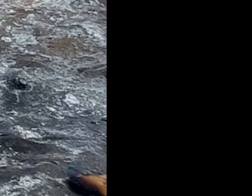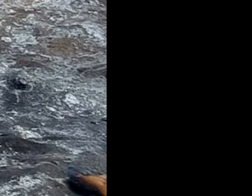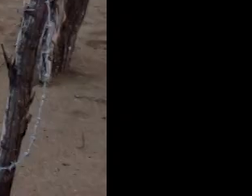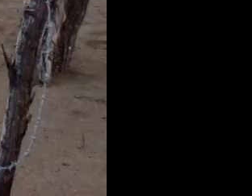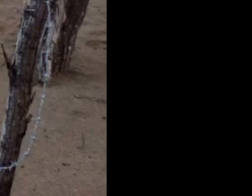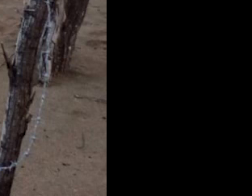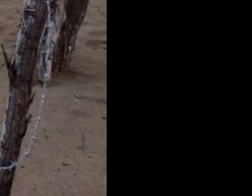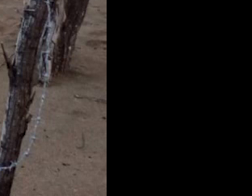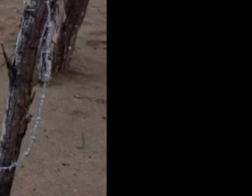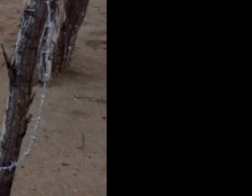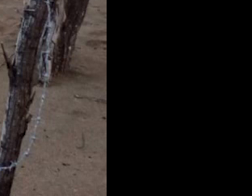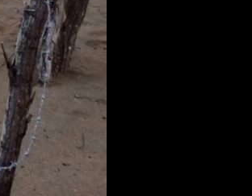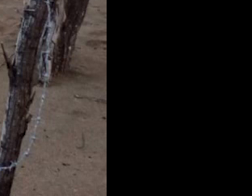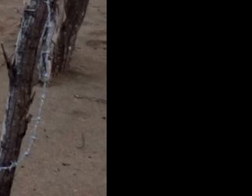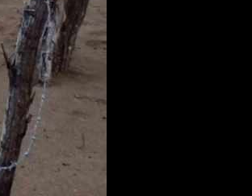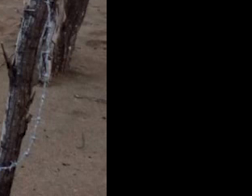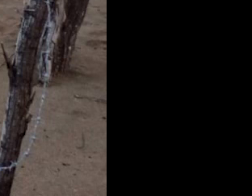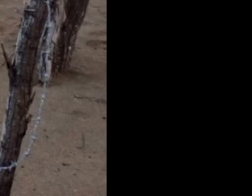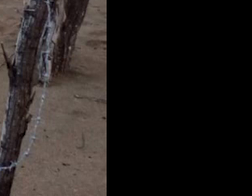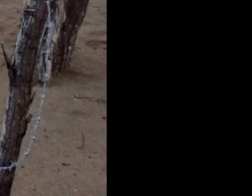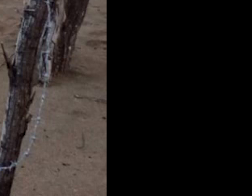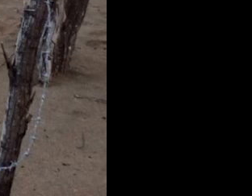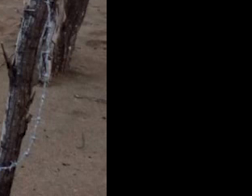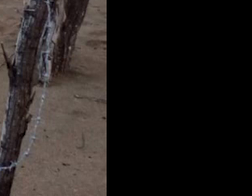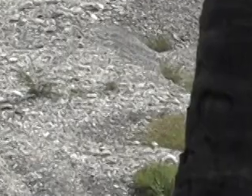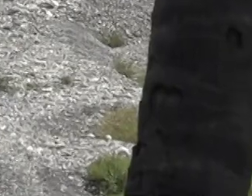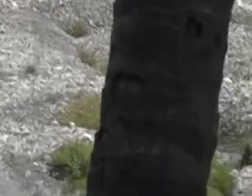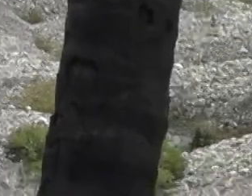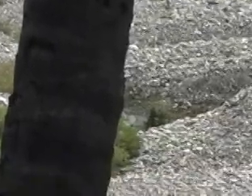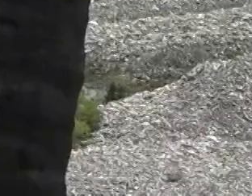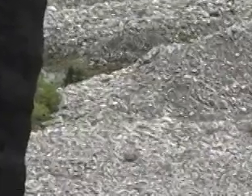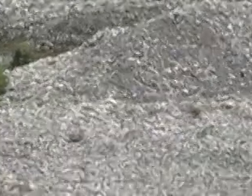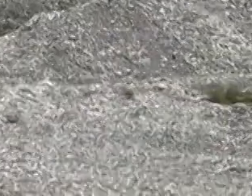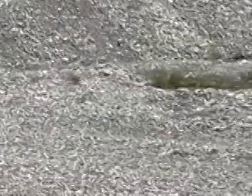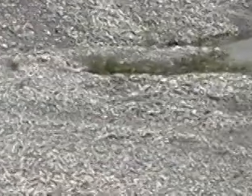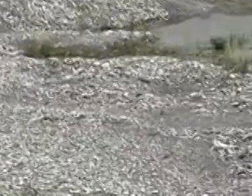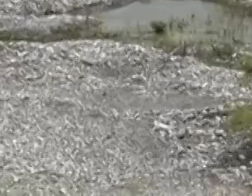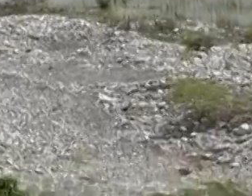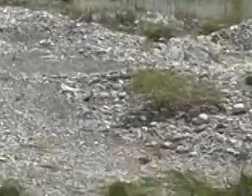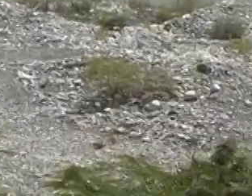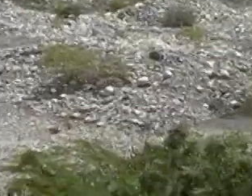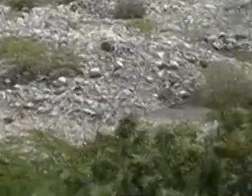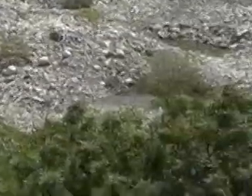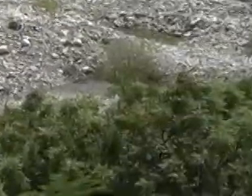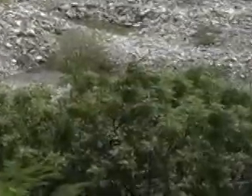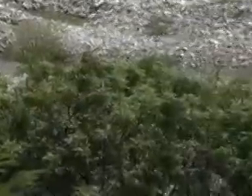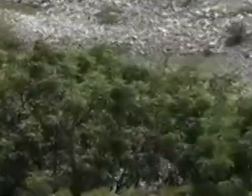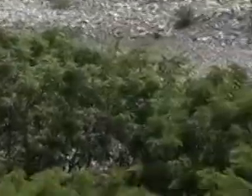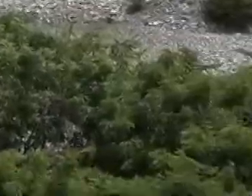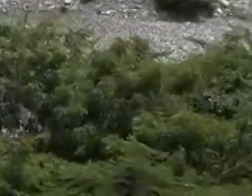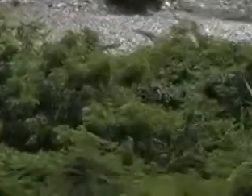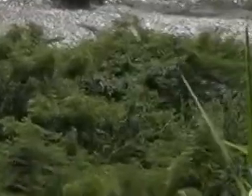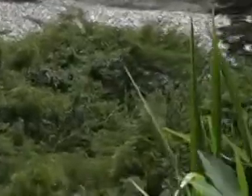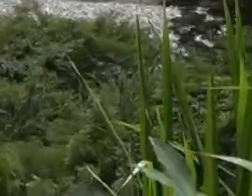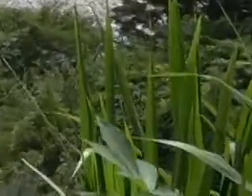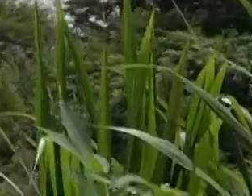patrimonio. Igualmente, la diputada por Peravia señaló los daños al que están sometidos los ríos Nizao y Baní, considerando que no